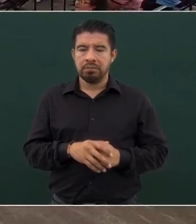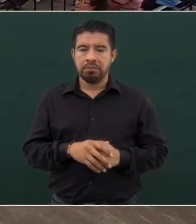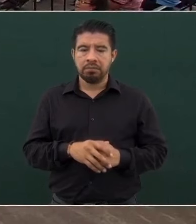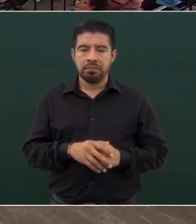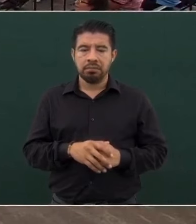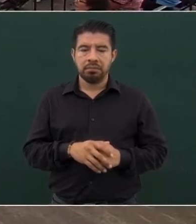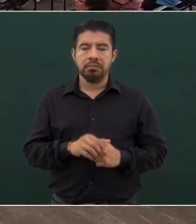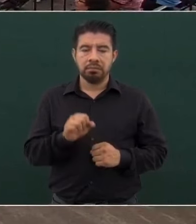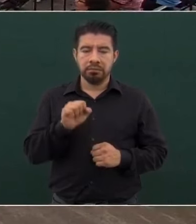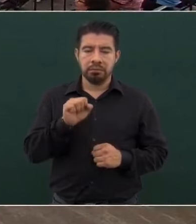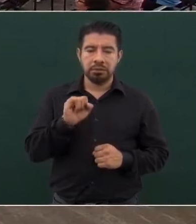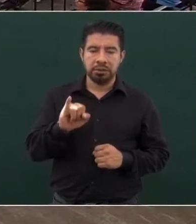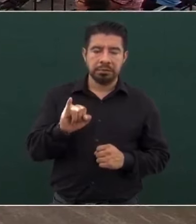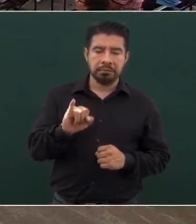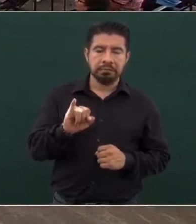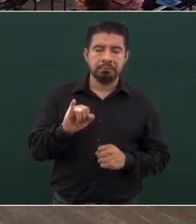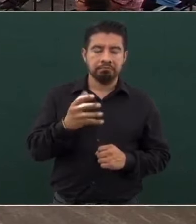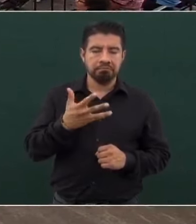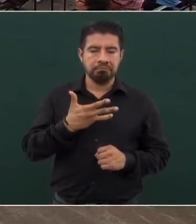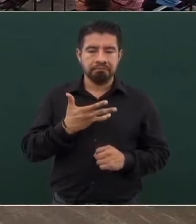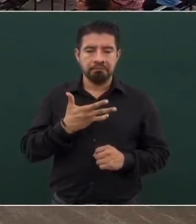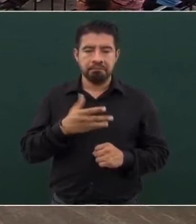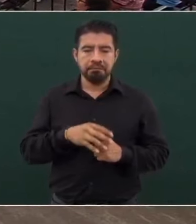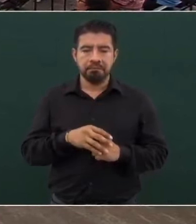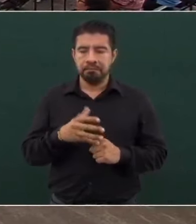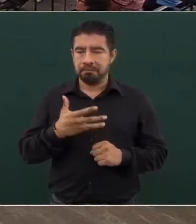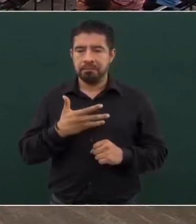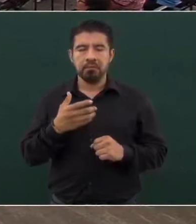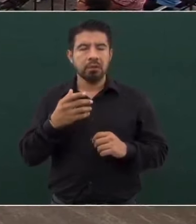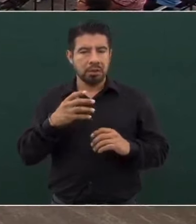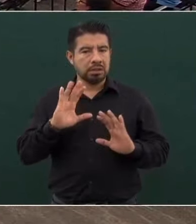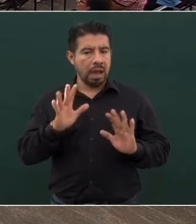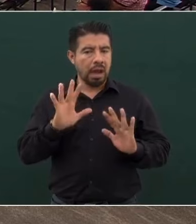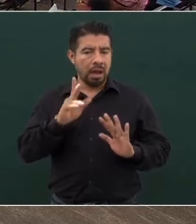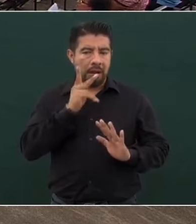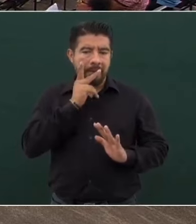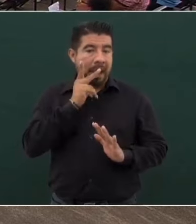Sí, sí, además es un compromiso.